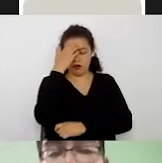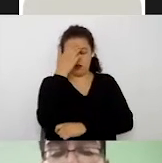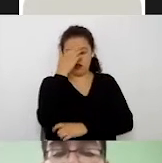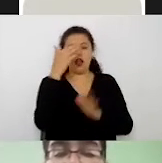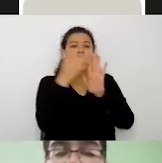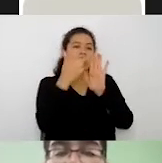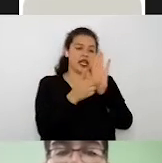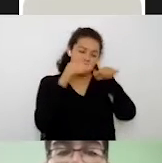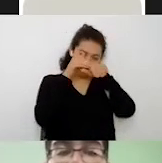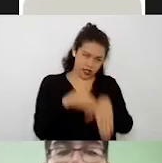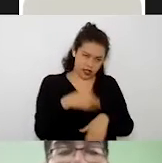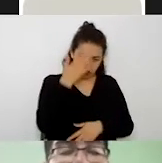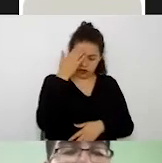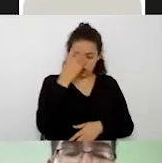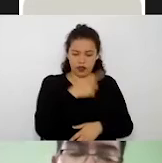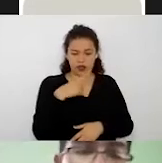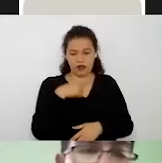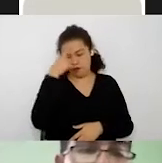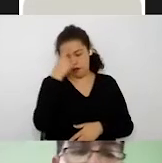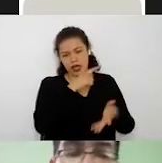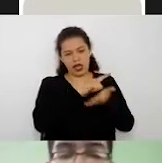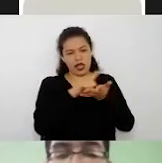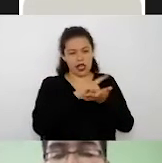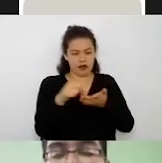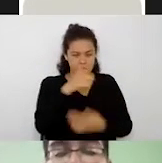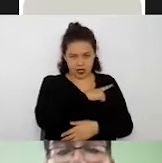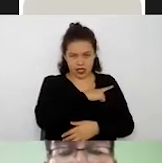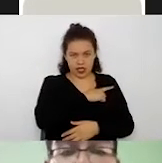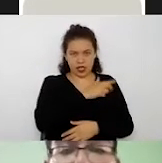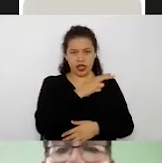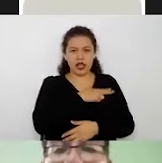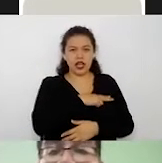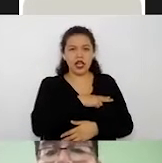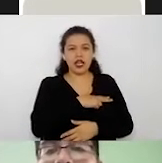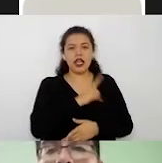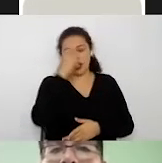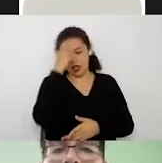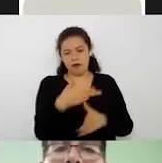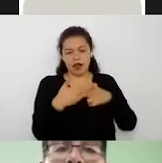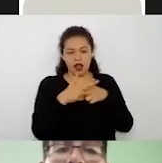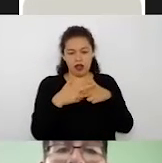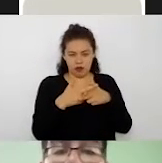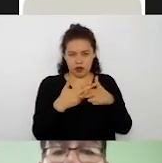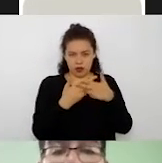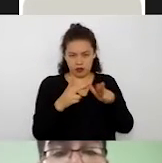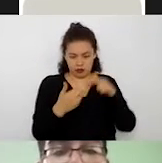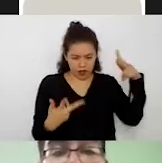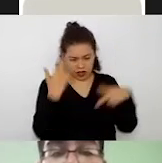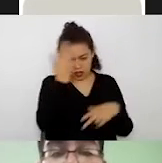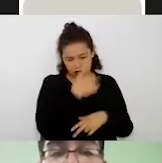seguir para limpiar una herida, para a lo mejor checar una fractura, para hacer alguna